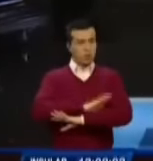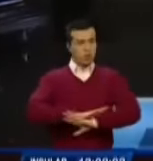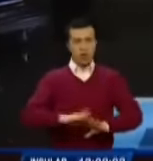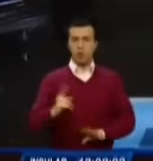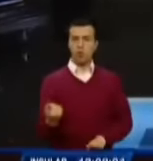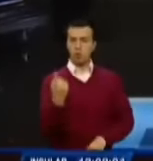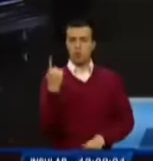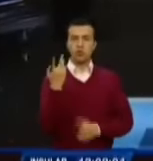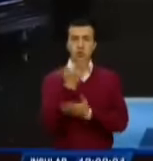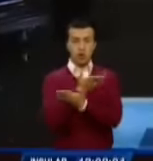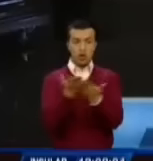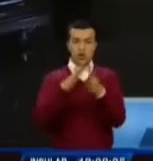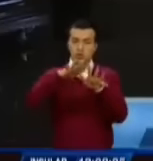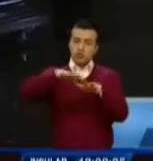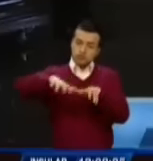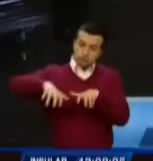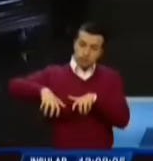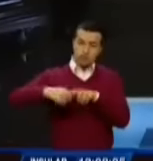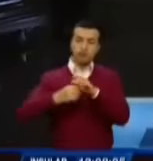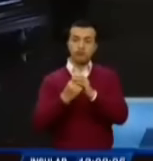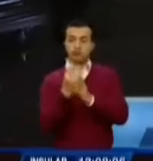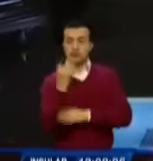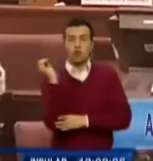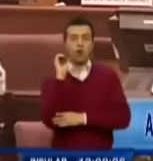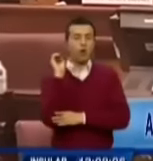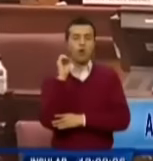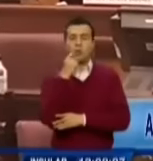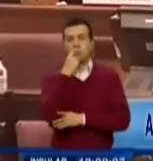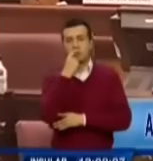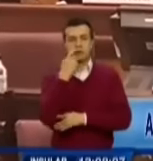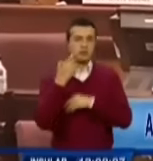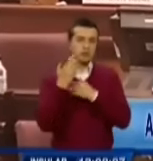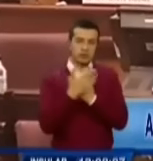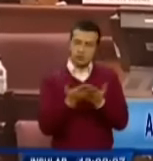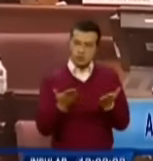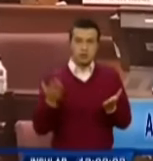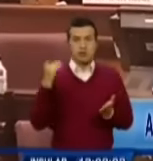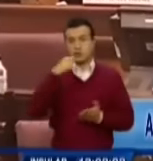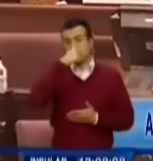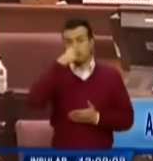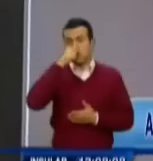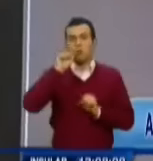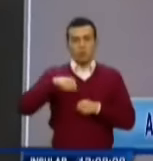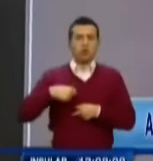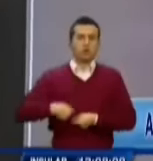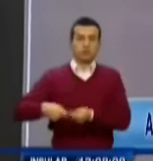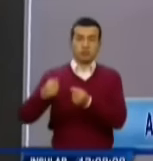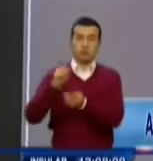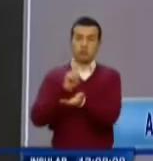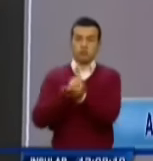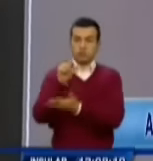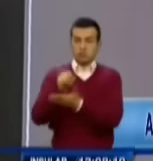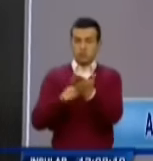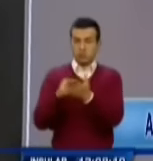el cultivo y el uso y la investigación del cannabis. Lo cual no significa, a criterio de los legisladores, que se adane el